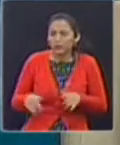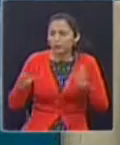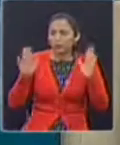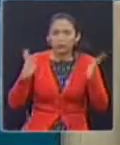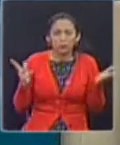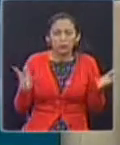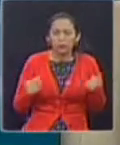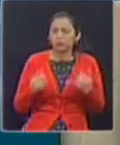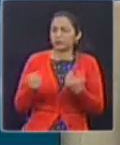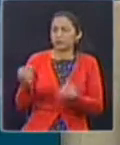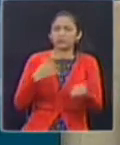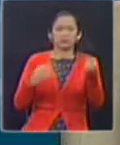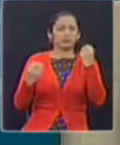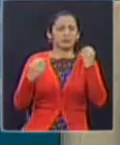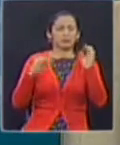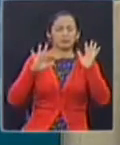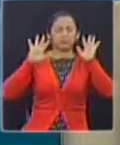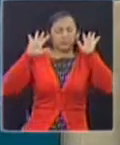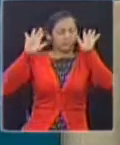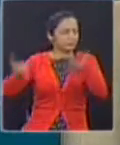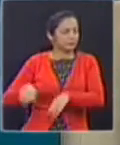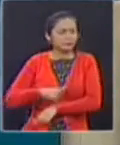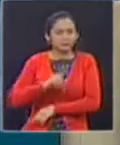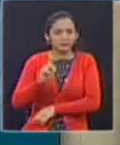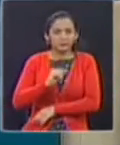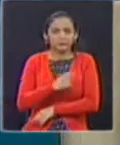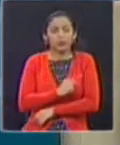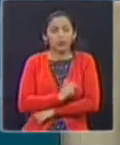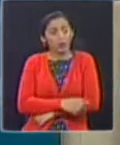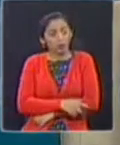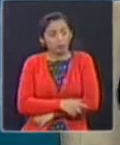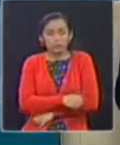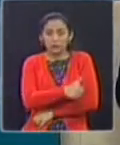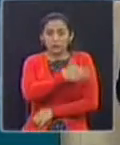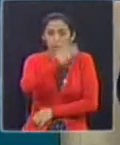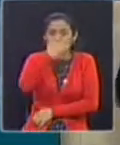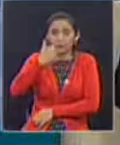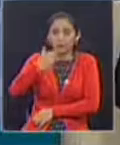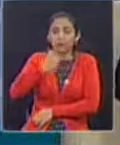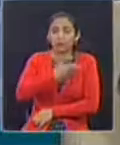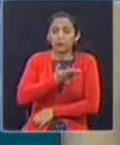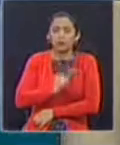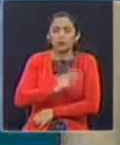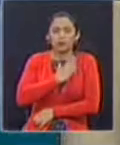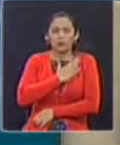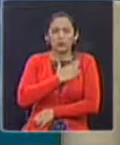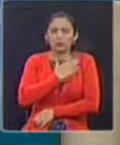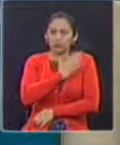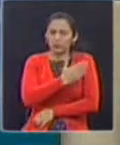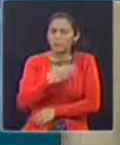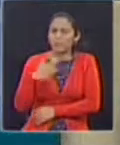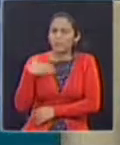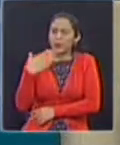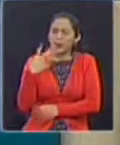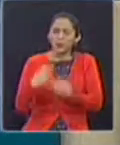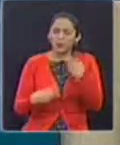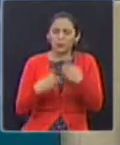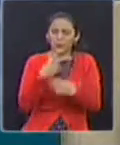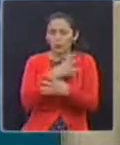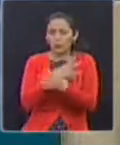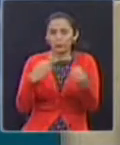yo tengo mucha confianza en él, tengo mucha confianza en su espíritu, y creo que vamos a pasar también este